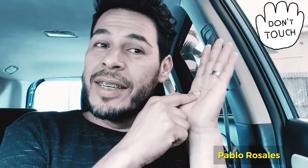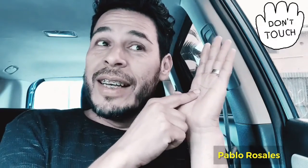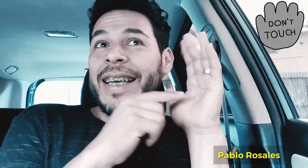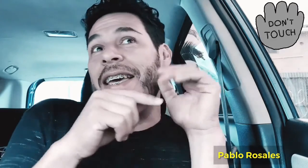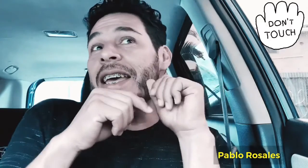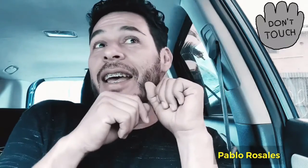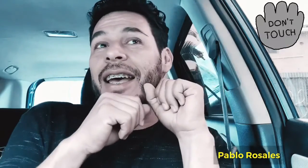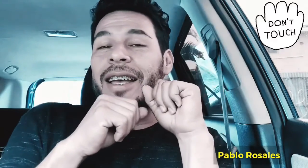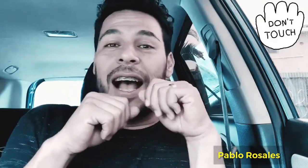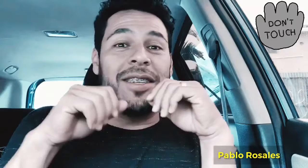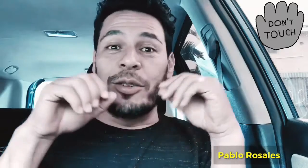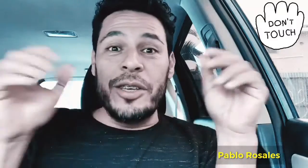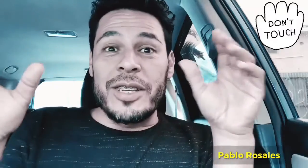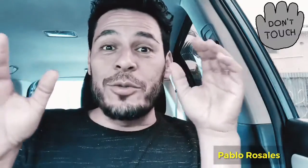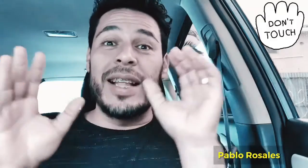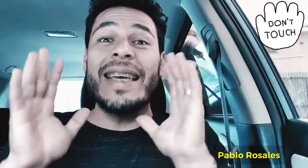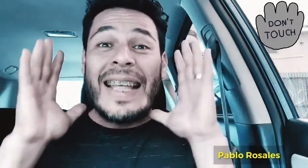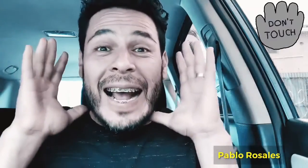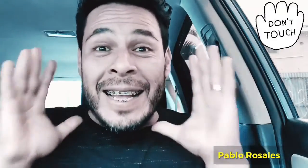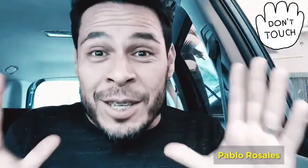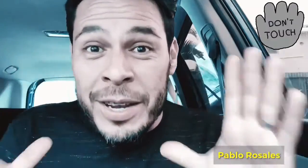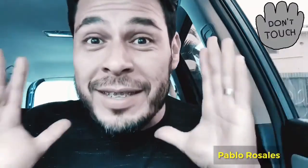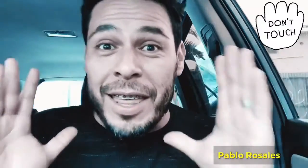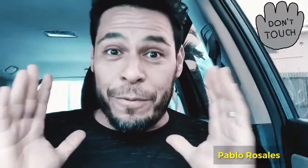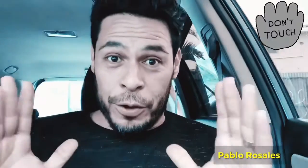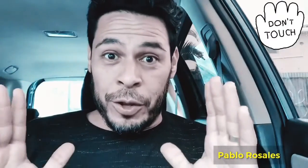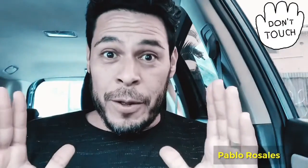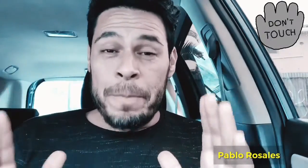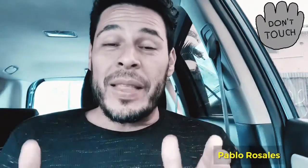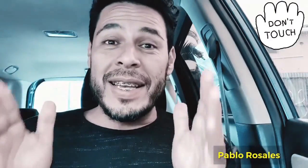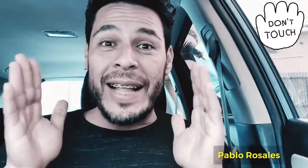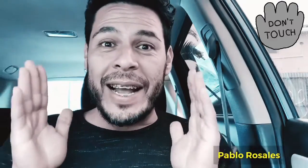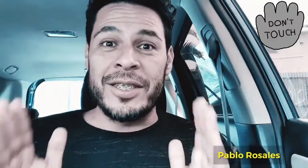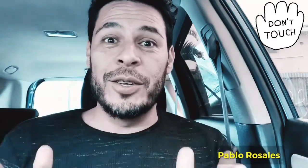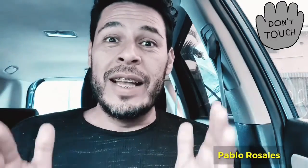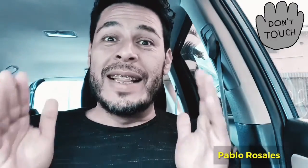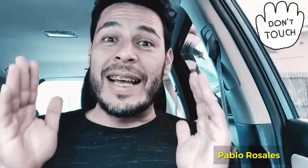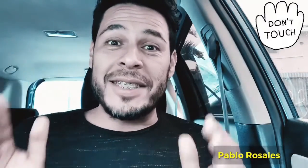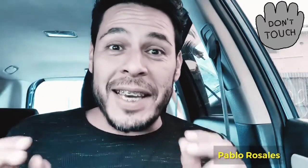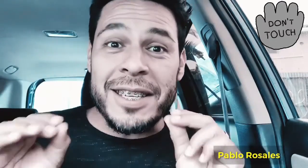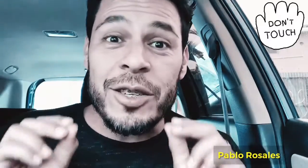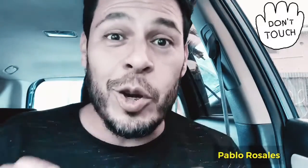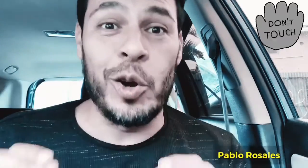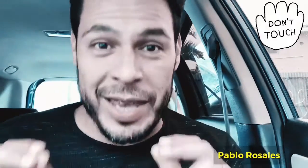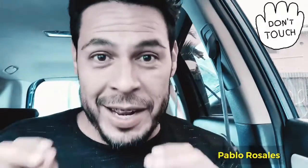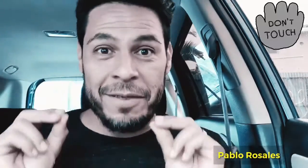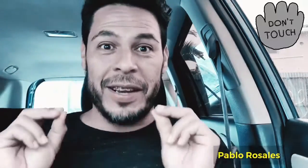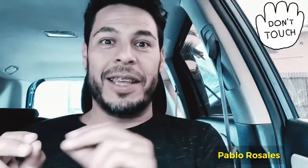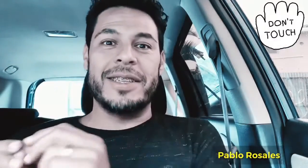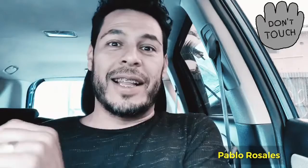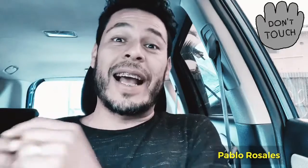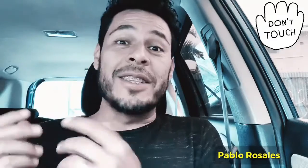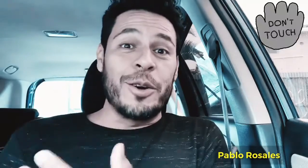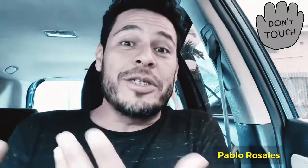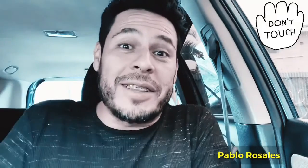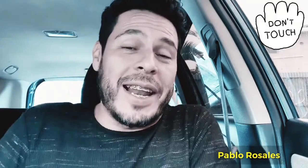privadas y hace sonidos sensuales, y la canción que está de fondo es la canción Las chicas solo quieren